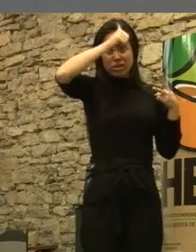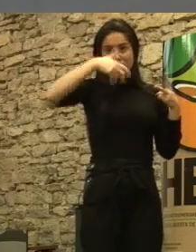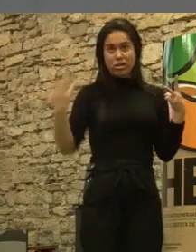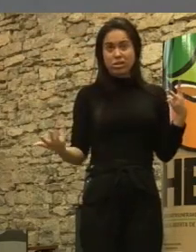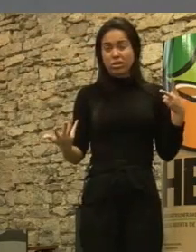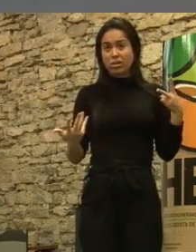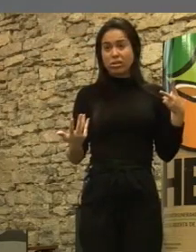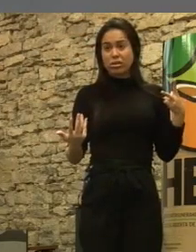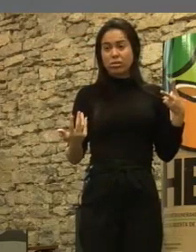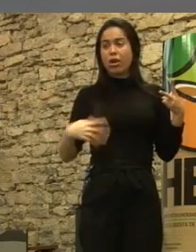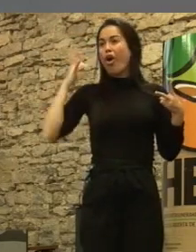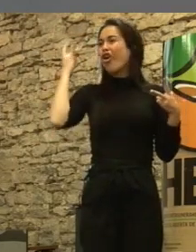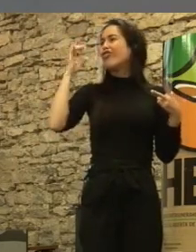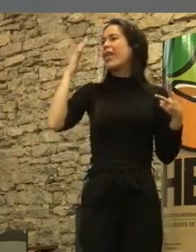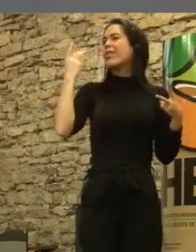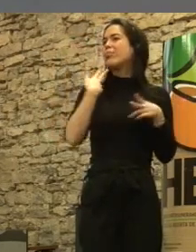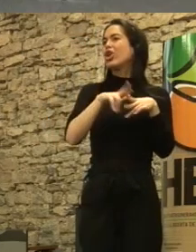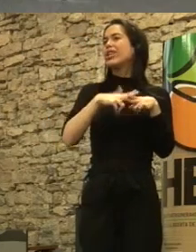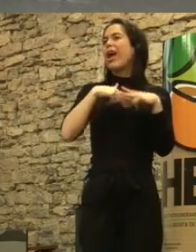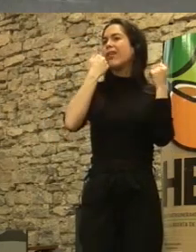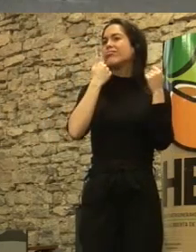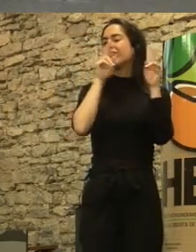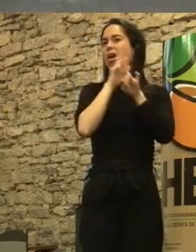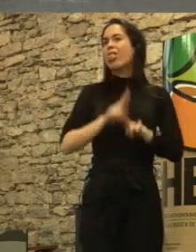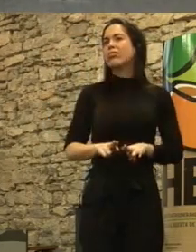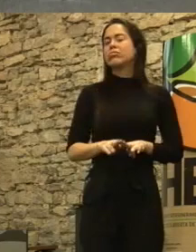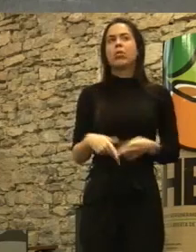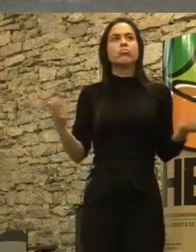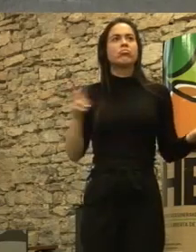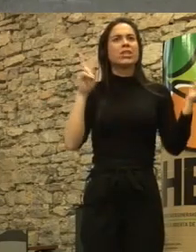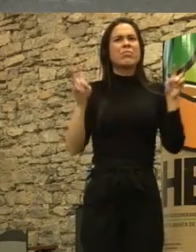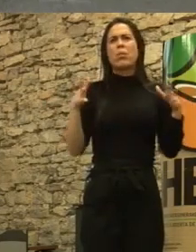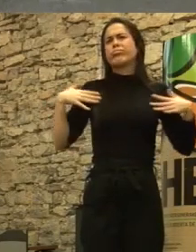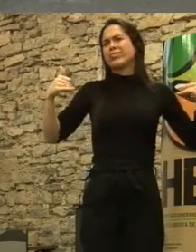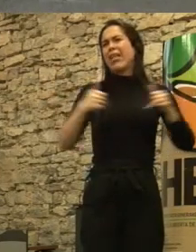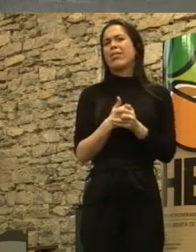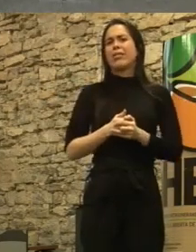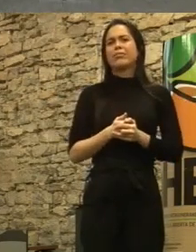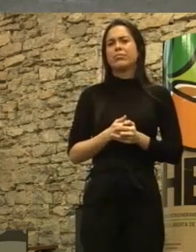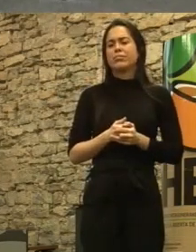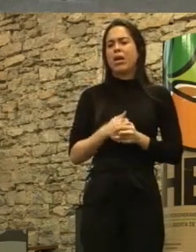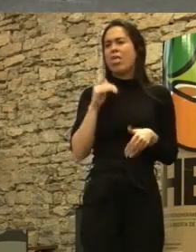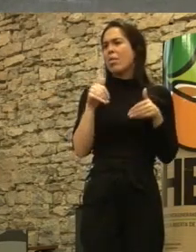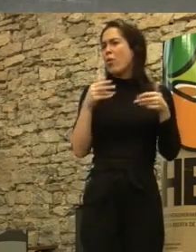vais a una conferencia sobre política internacional o cualquier tema de diplomacia y relaciones